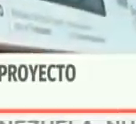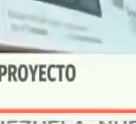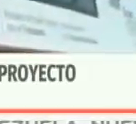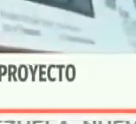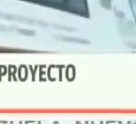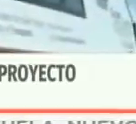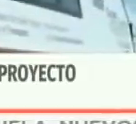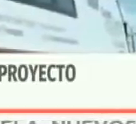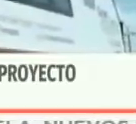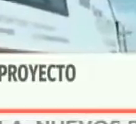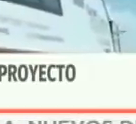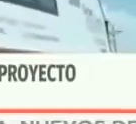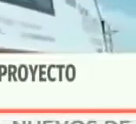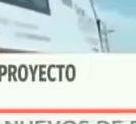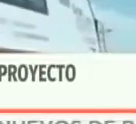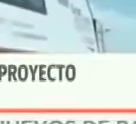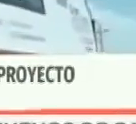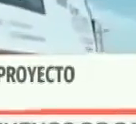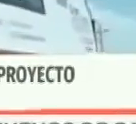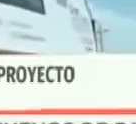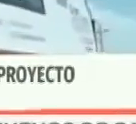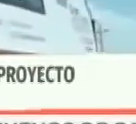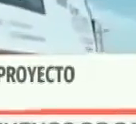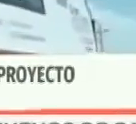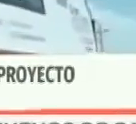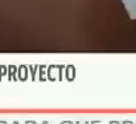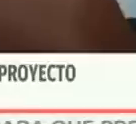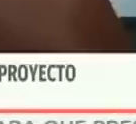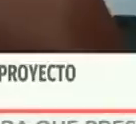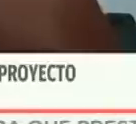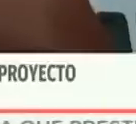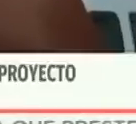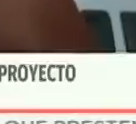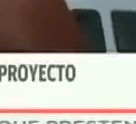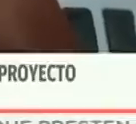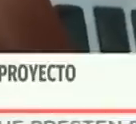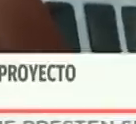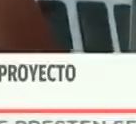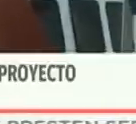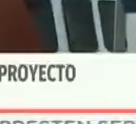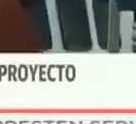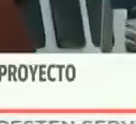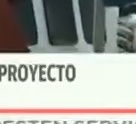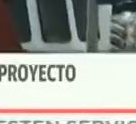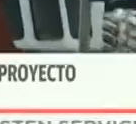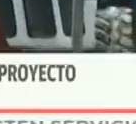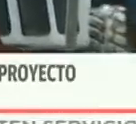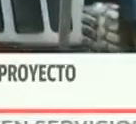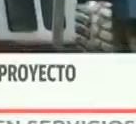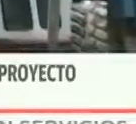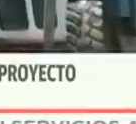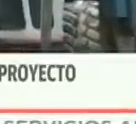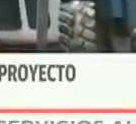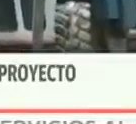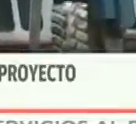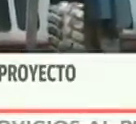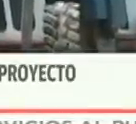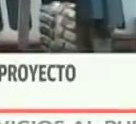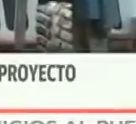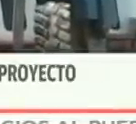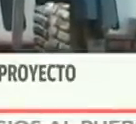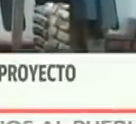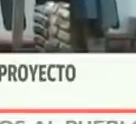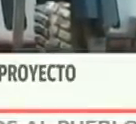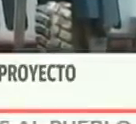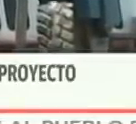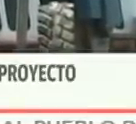barcos, se llegan a cuatro barcos del pueblo venezolano, venciendo así el bloqueo, venciendo todas las sanciones que los Estados Unidos